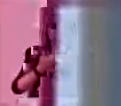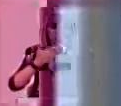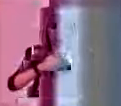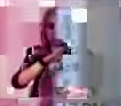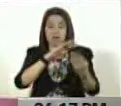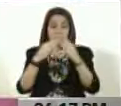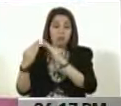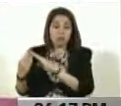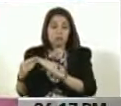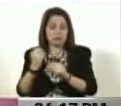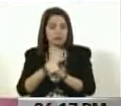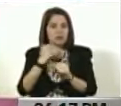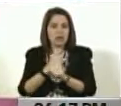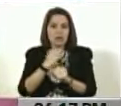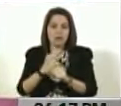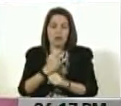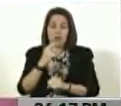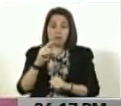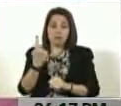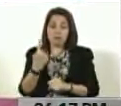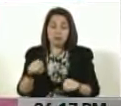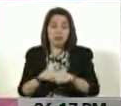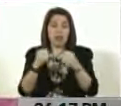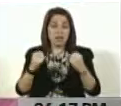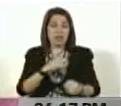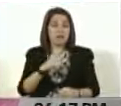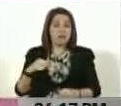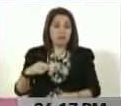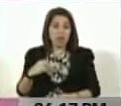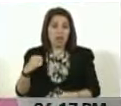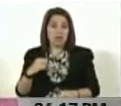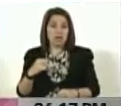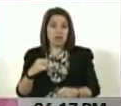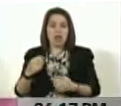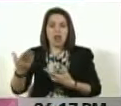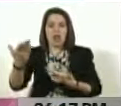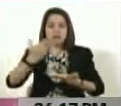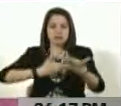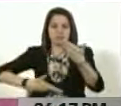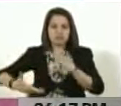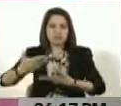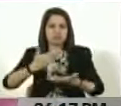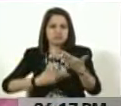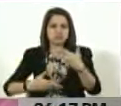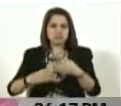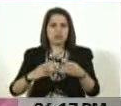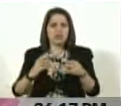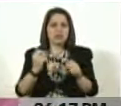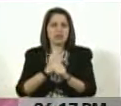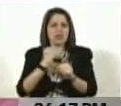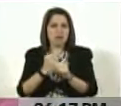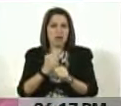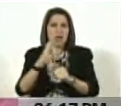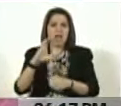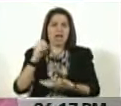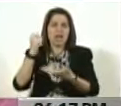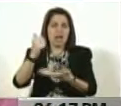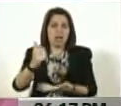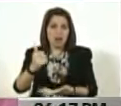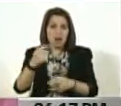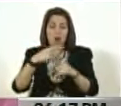un trabajo con una panadería privada a la cual la panadería accedió a articular con los CLAP. En nuestro caso distinto, ¿no? Nosotros el